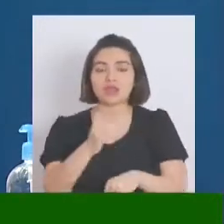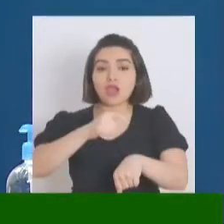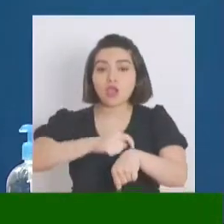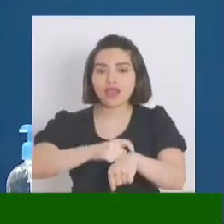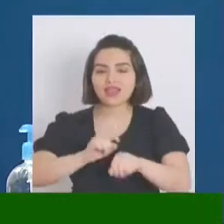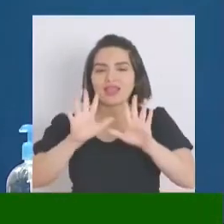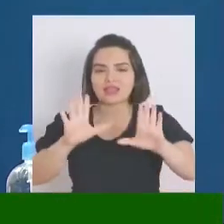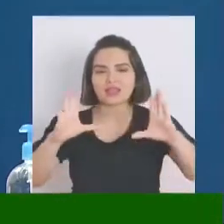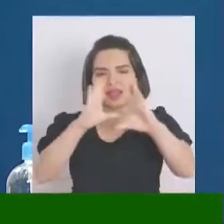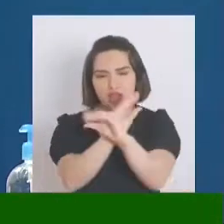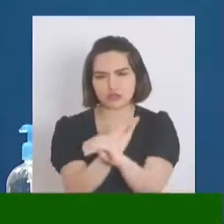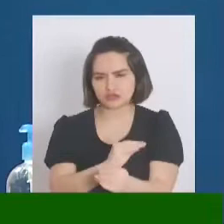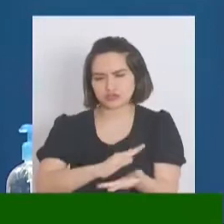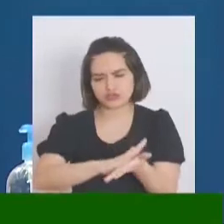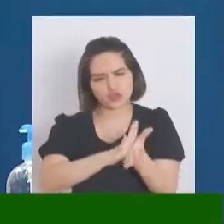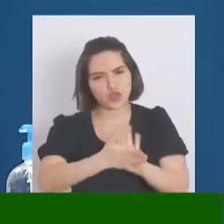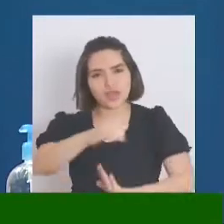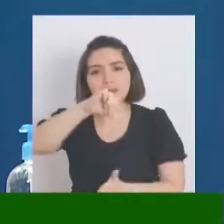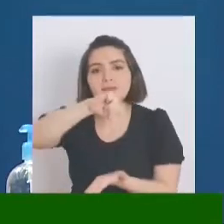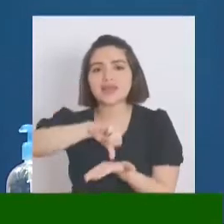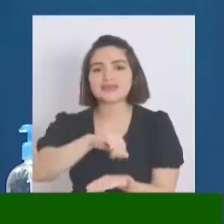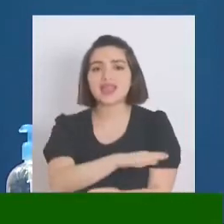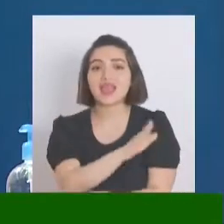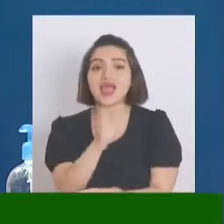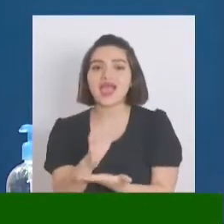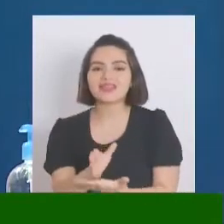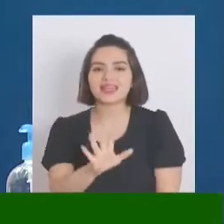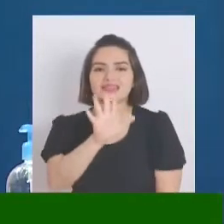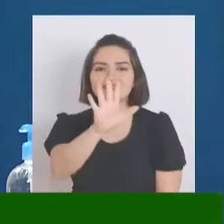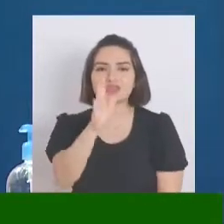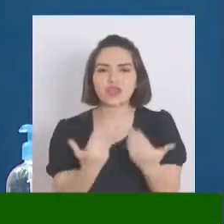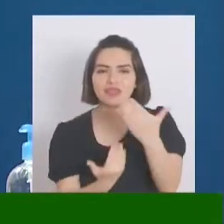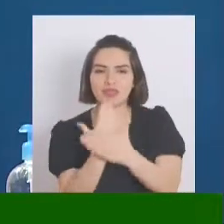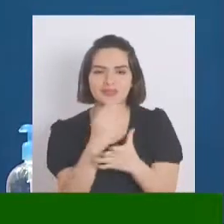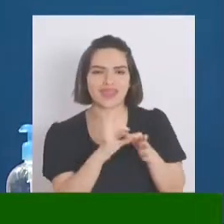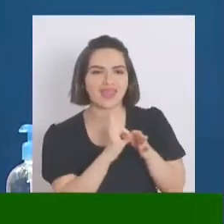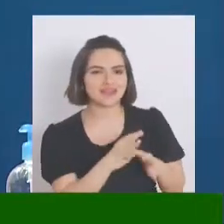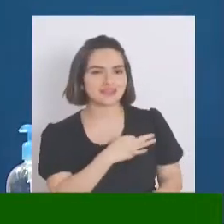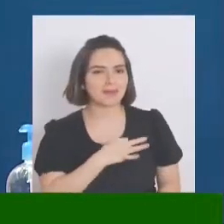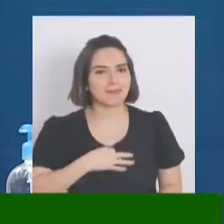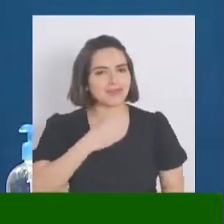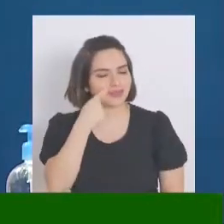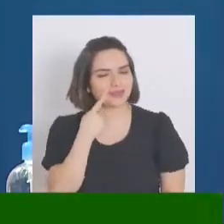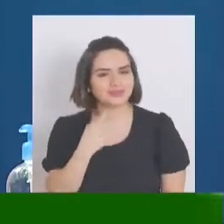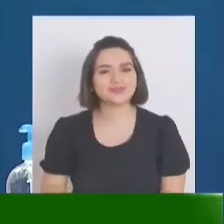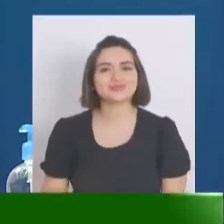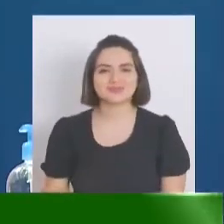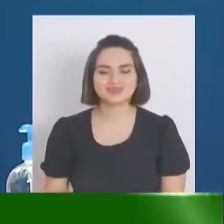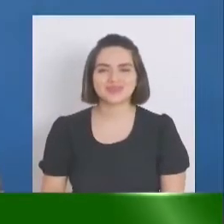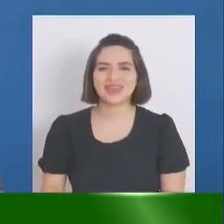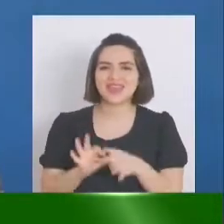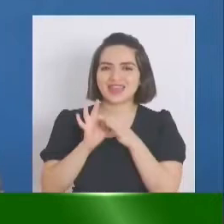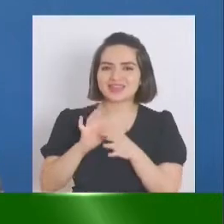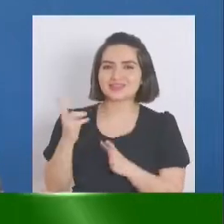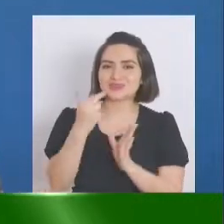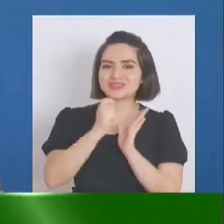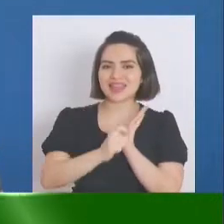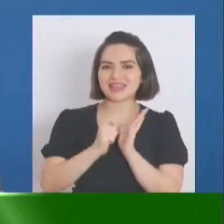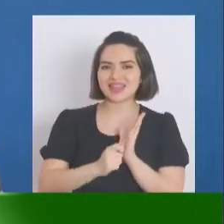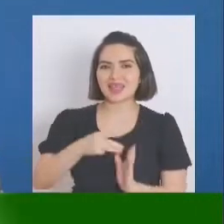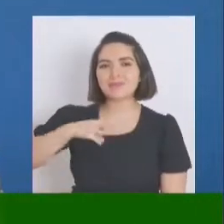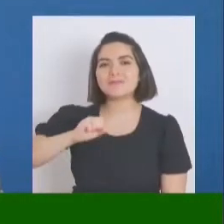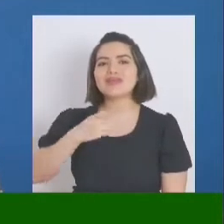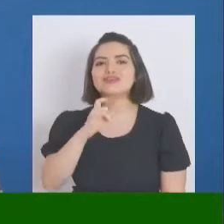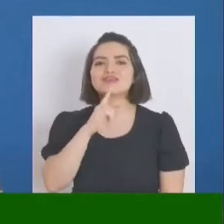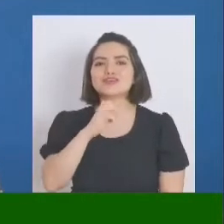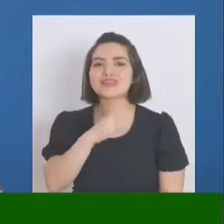22 horas en todo el territorio nacional hasta las 5 de la mañana. Gracias, ministro. Gracias, subsecretaria Martorell.